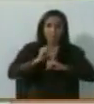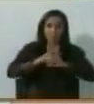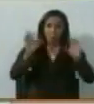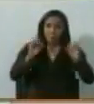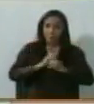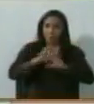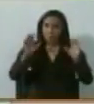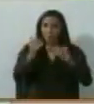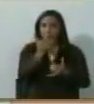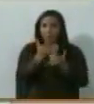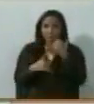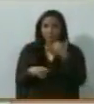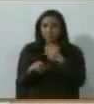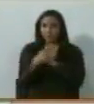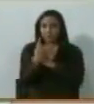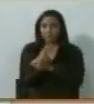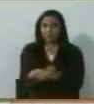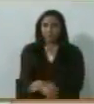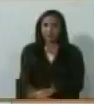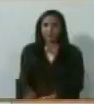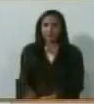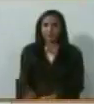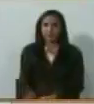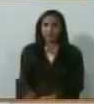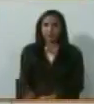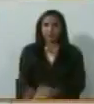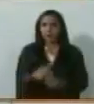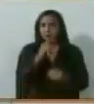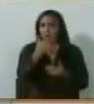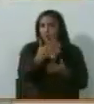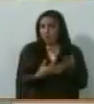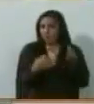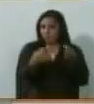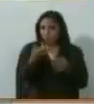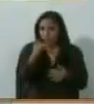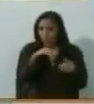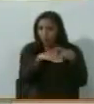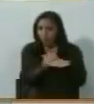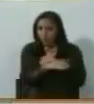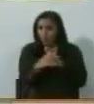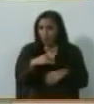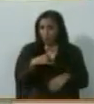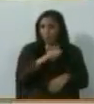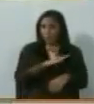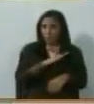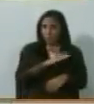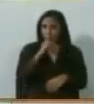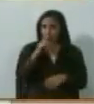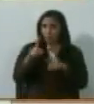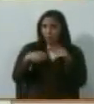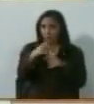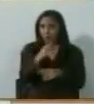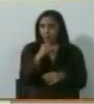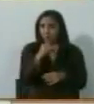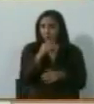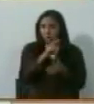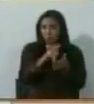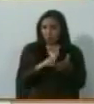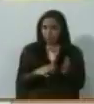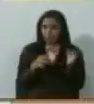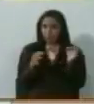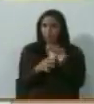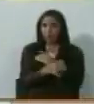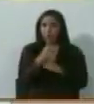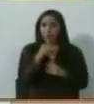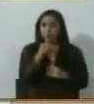fracasando. Y yo tengo ahí un informe muy serio, lo voy a leer ahorita, donde